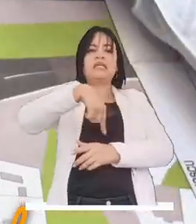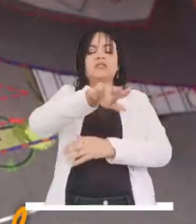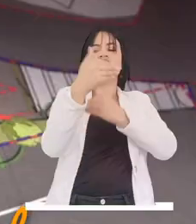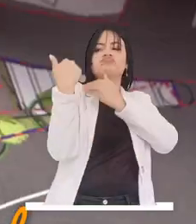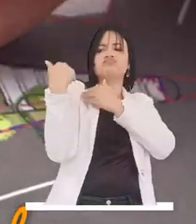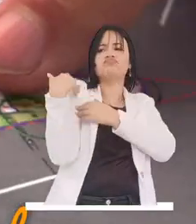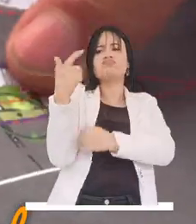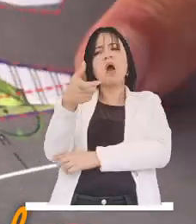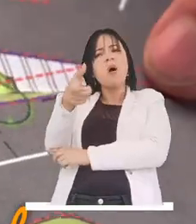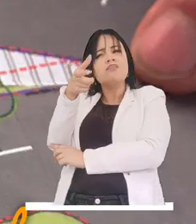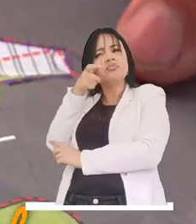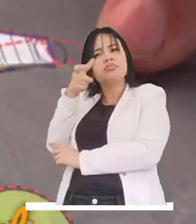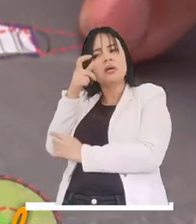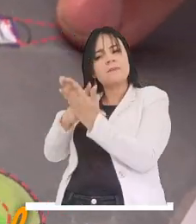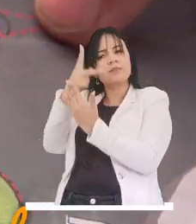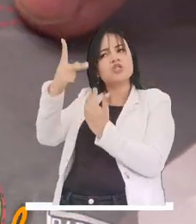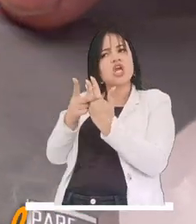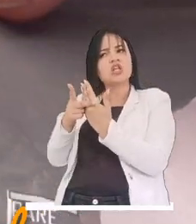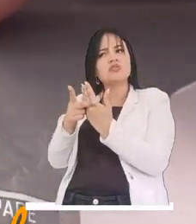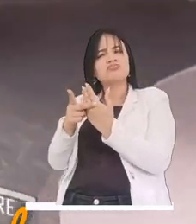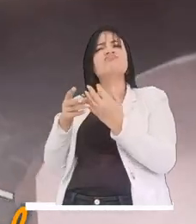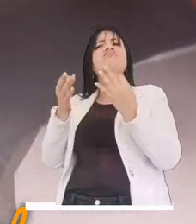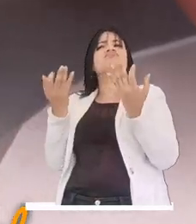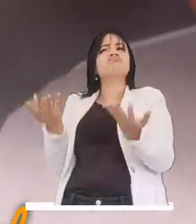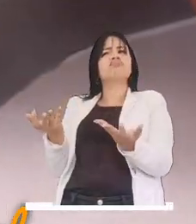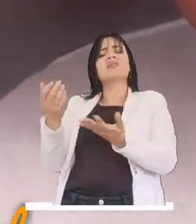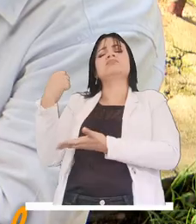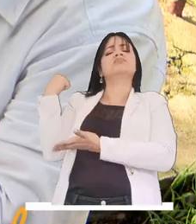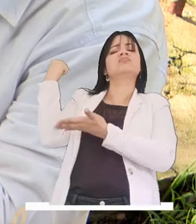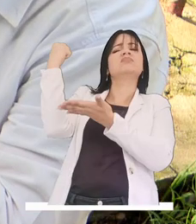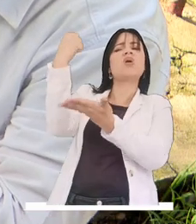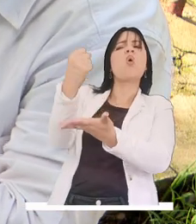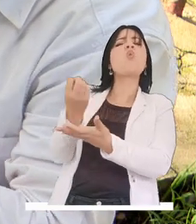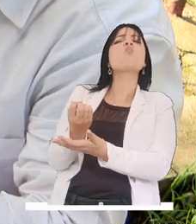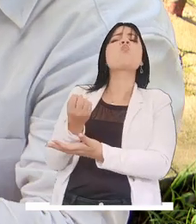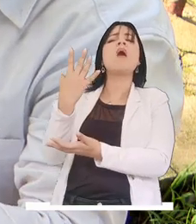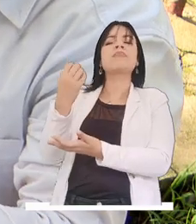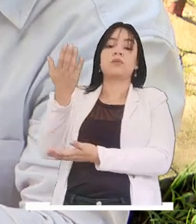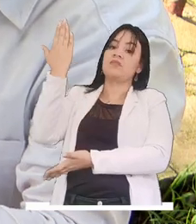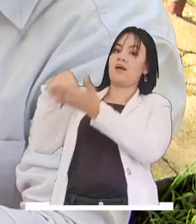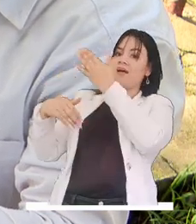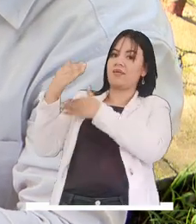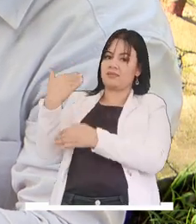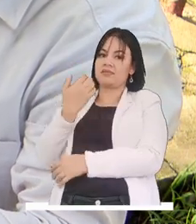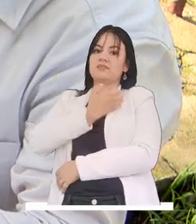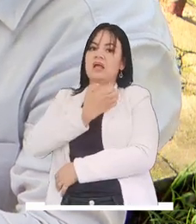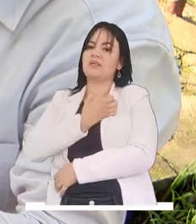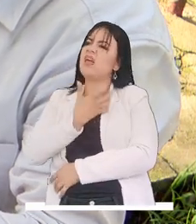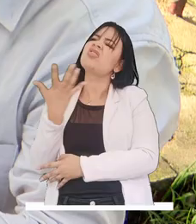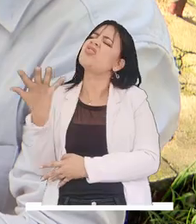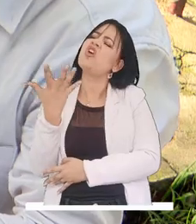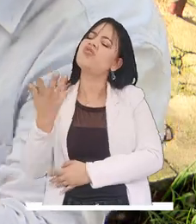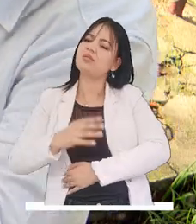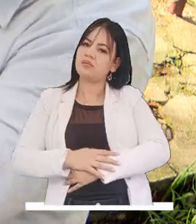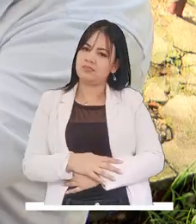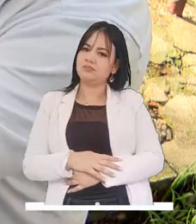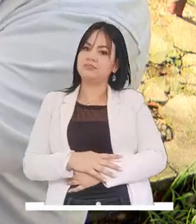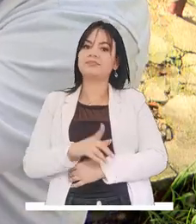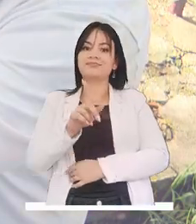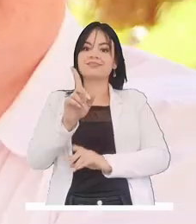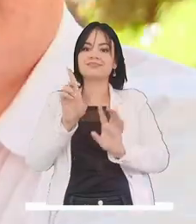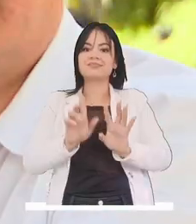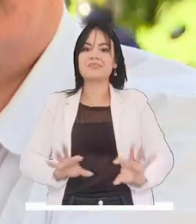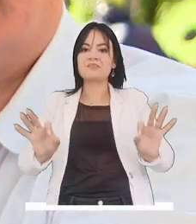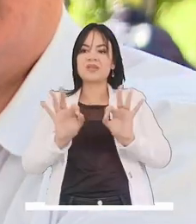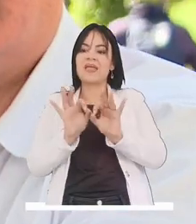hacerle seguimiento a este proyecto, que se dé claridad los recursos que se invirtieron en la administración anterior, dónde